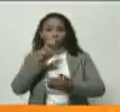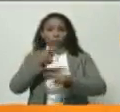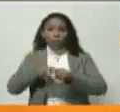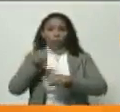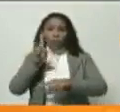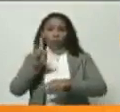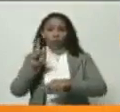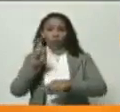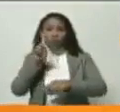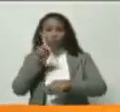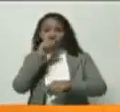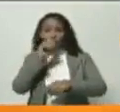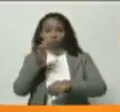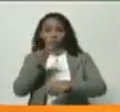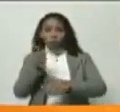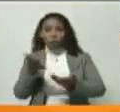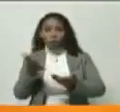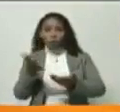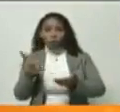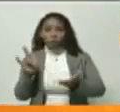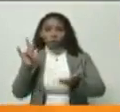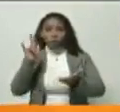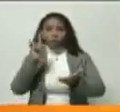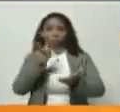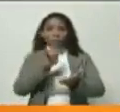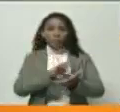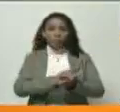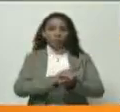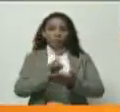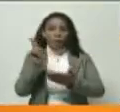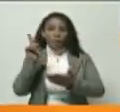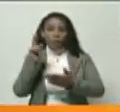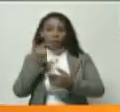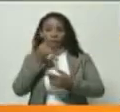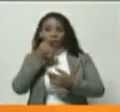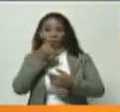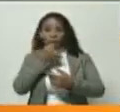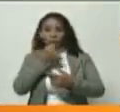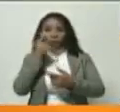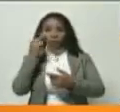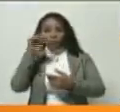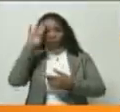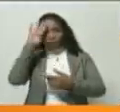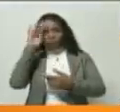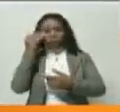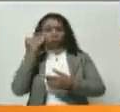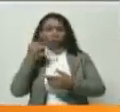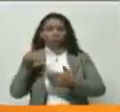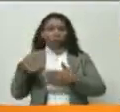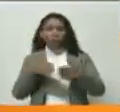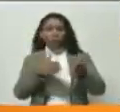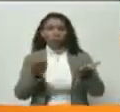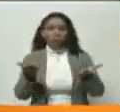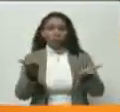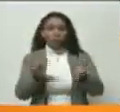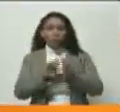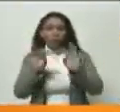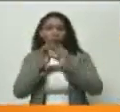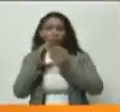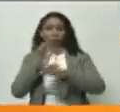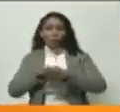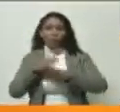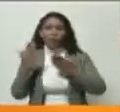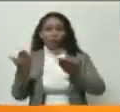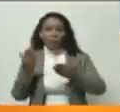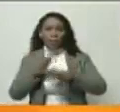apenas un poco más de un año, también viajando, él le están saliendo los dienticos y tuvo fiebre durante todo el camino. Entonces los familiares se preguntaban, ¿por